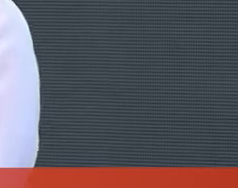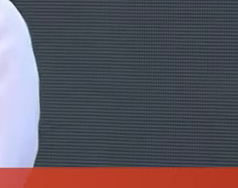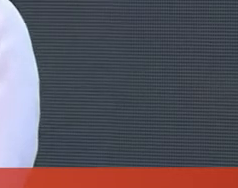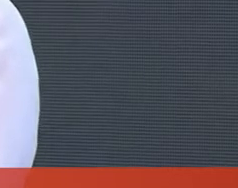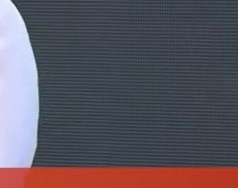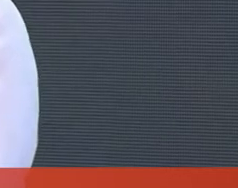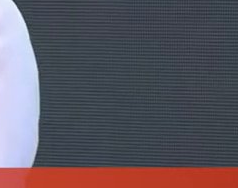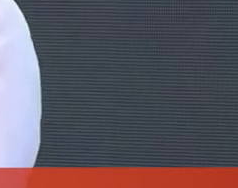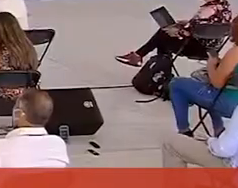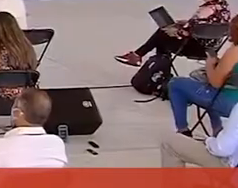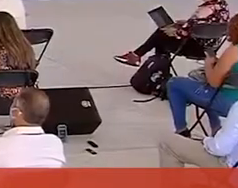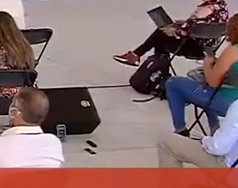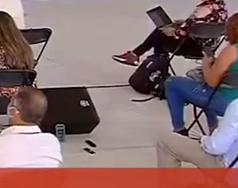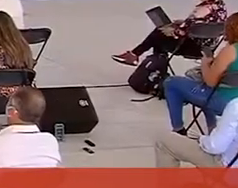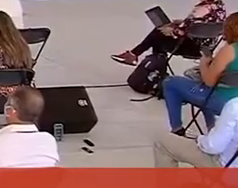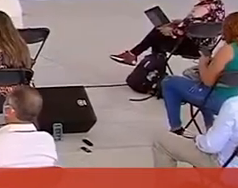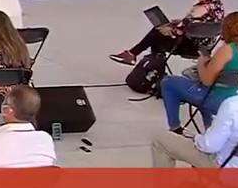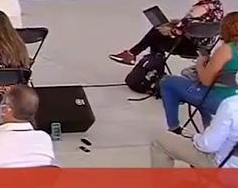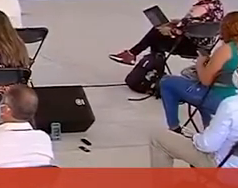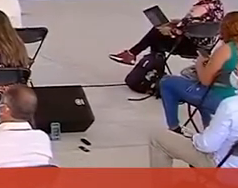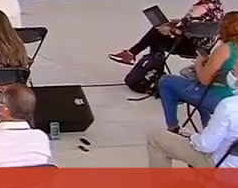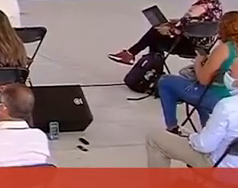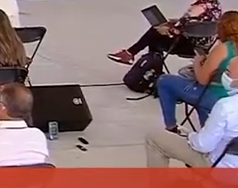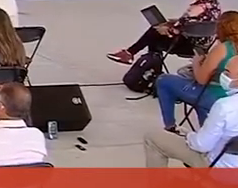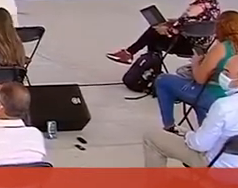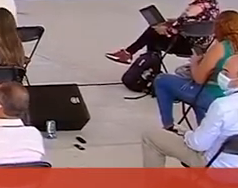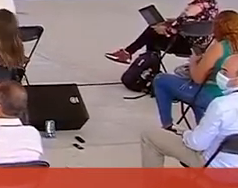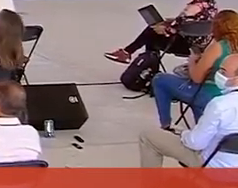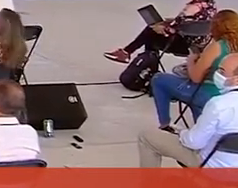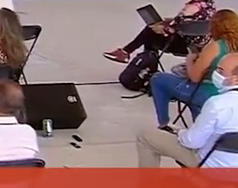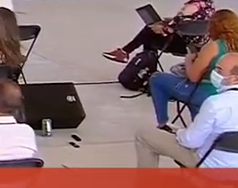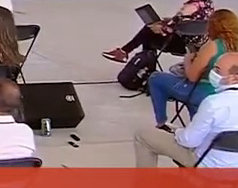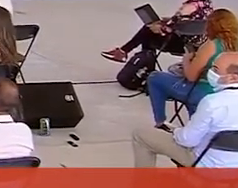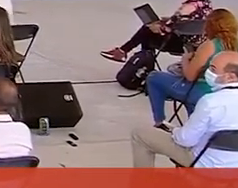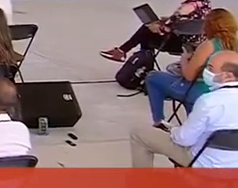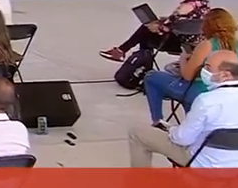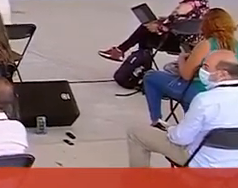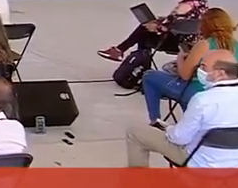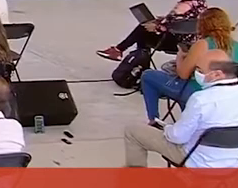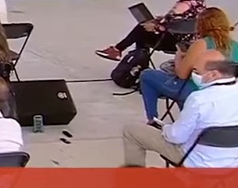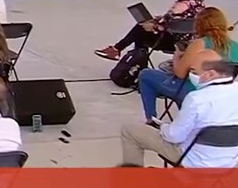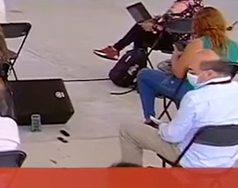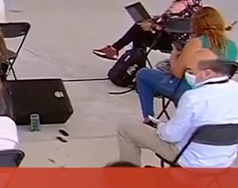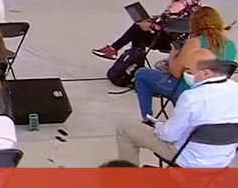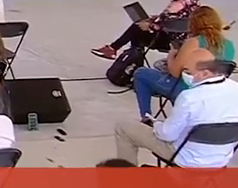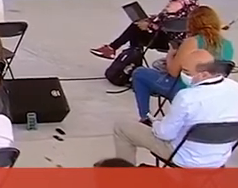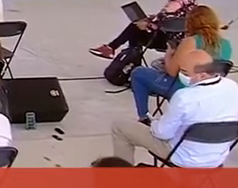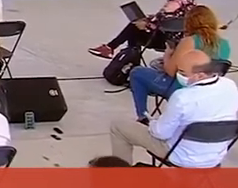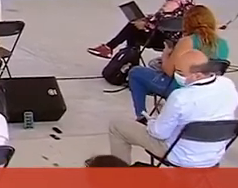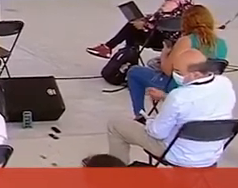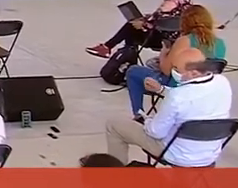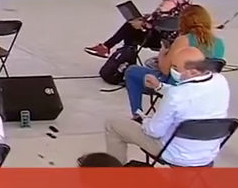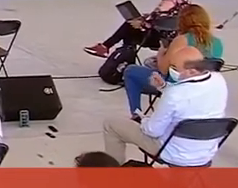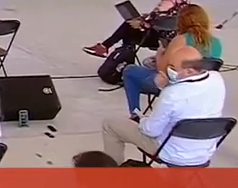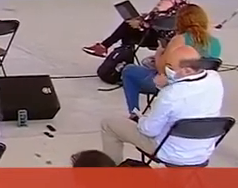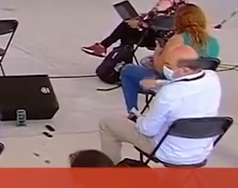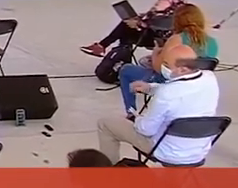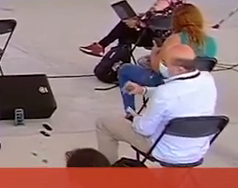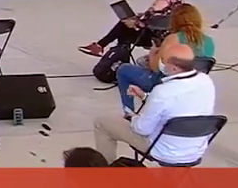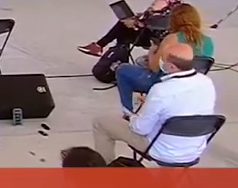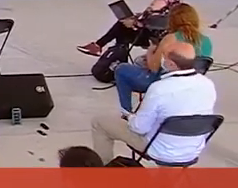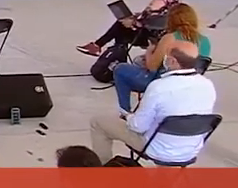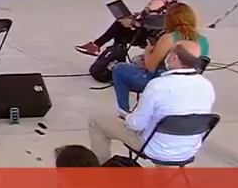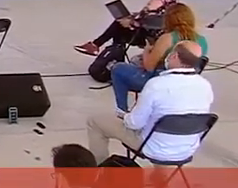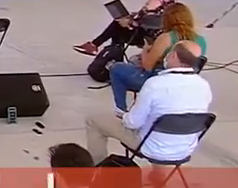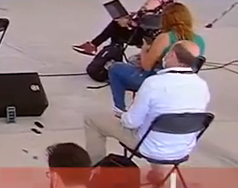Y lo más reprobable, las grandes